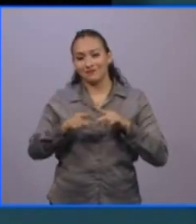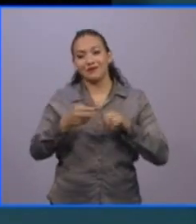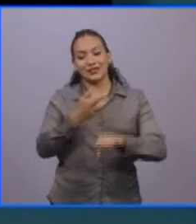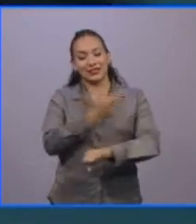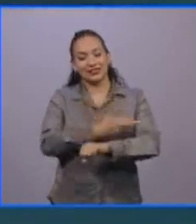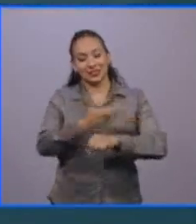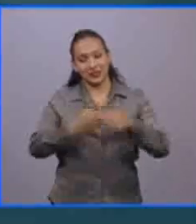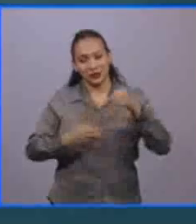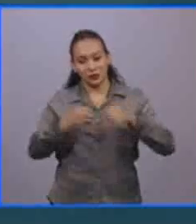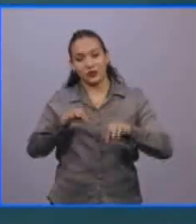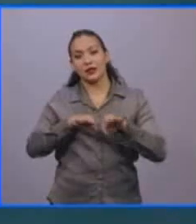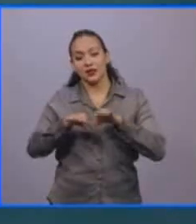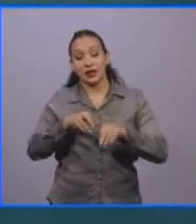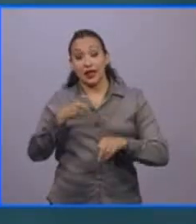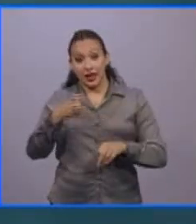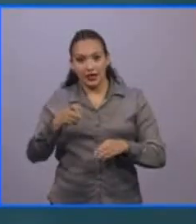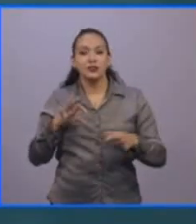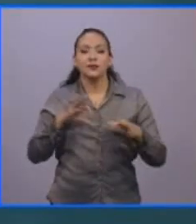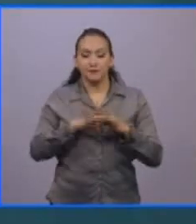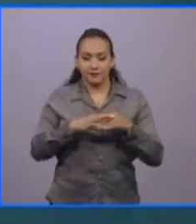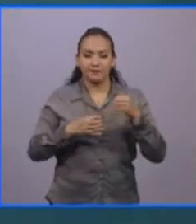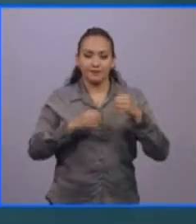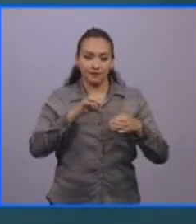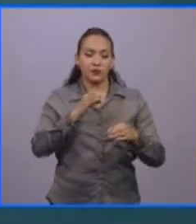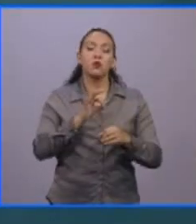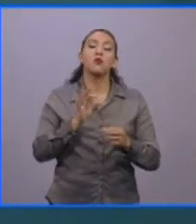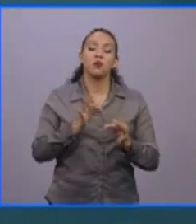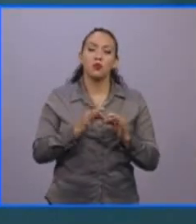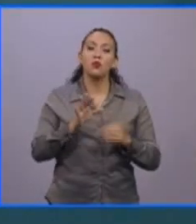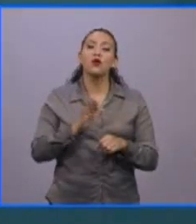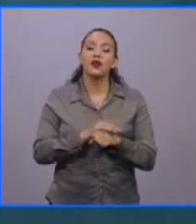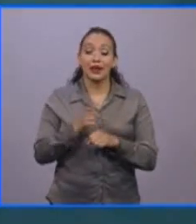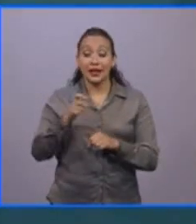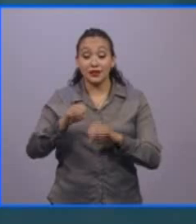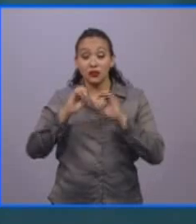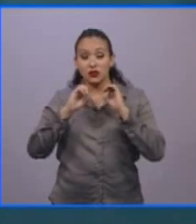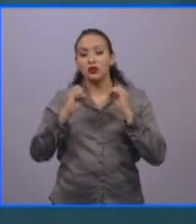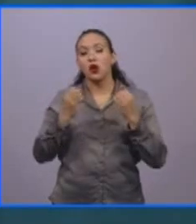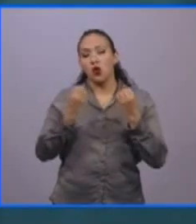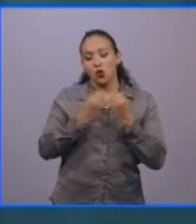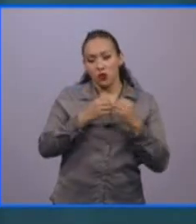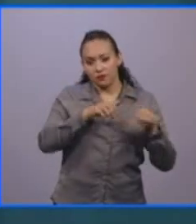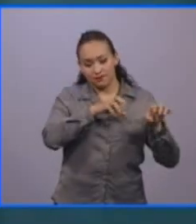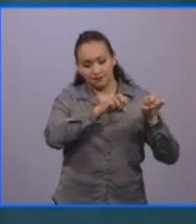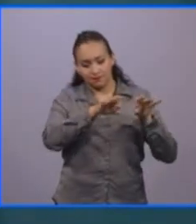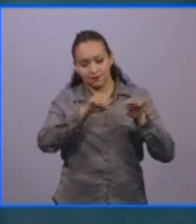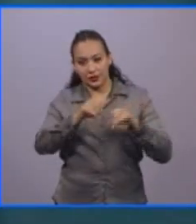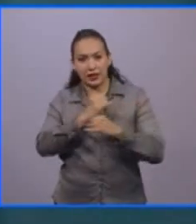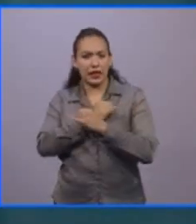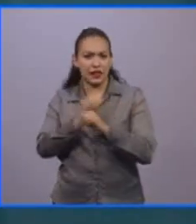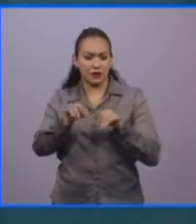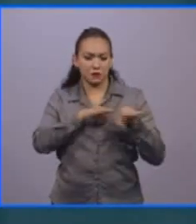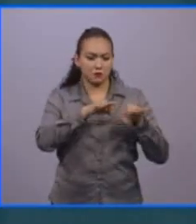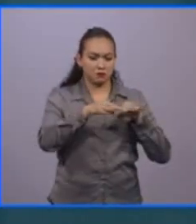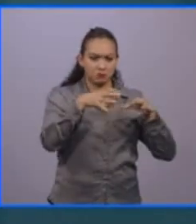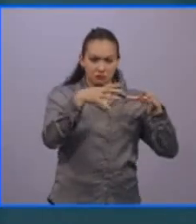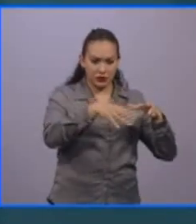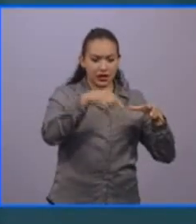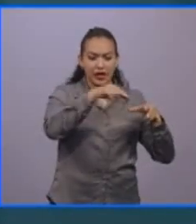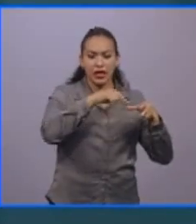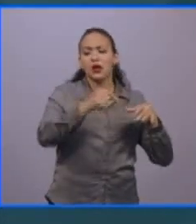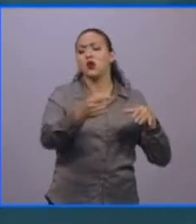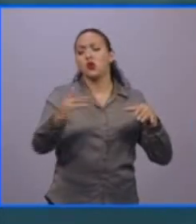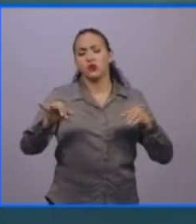laboral, son materialmente jurisdiccionales, pues se trata de organismos descentralizados autónomos a las instancias judiciales